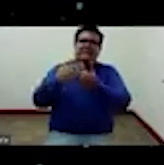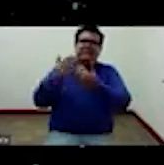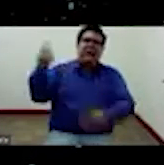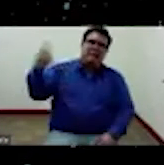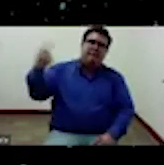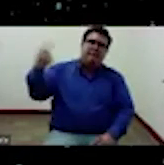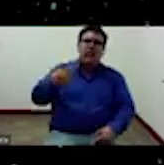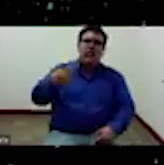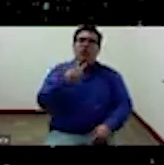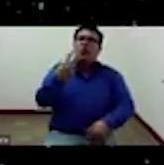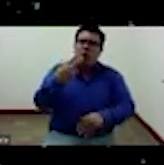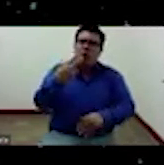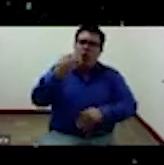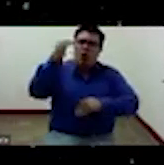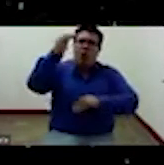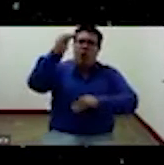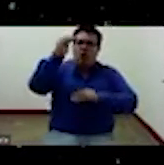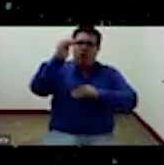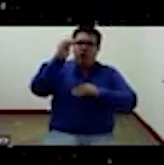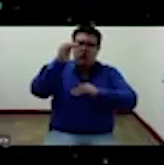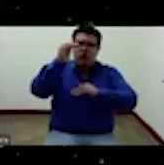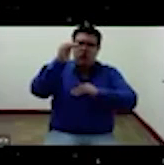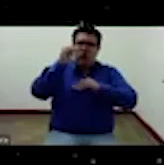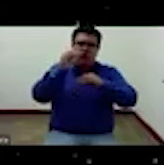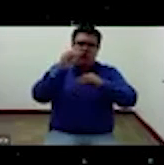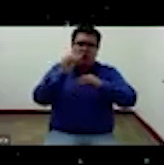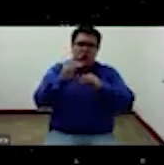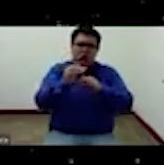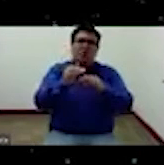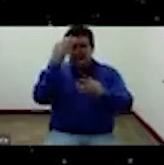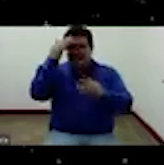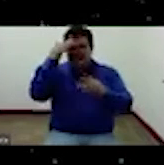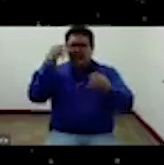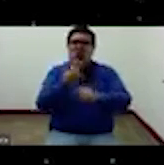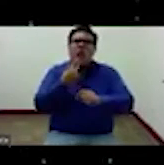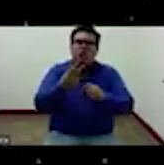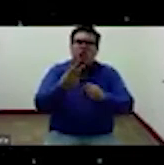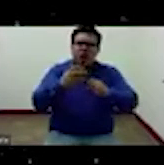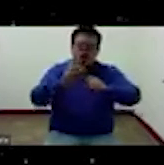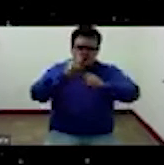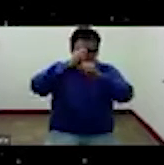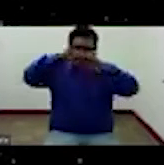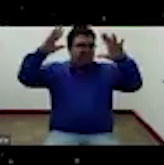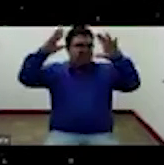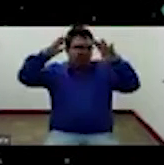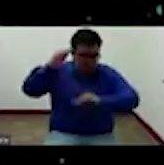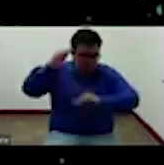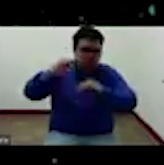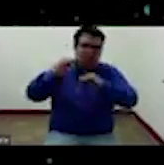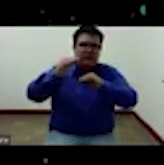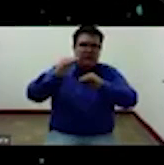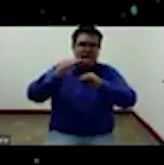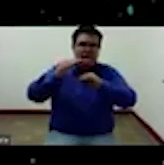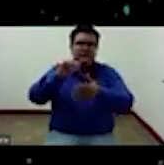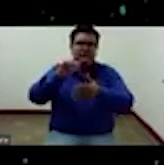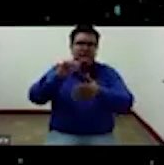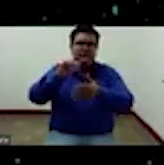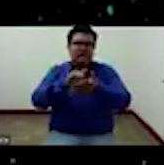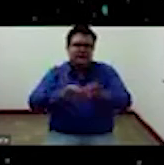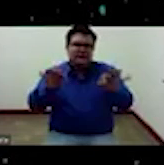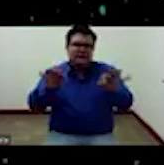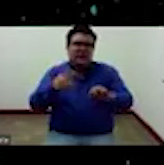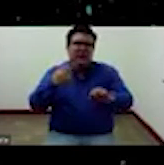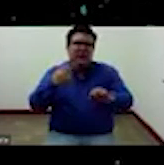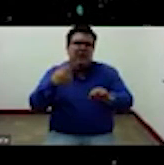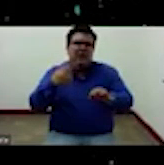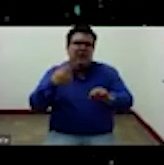intensidad a la imagen sonora proyectada, de tal manera que en lugar de un estruendo quedó realmente una fragancia sonora.